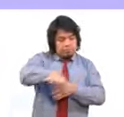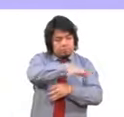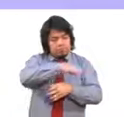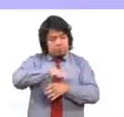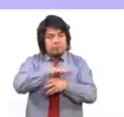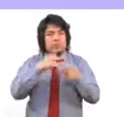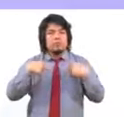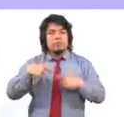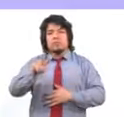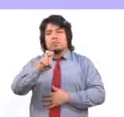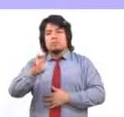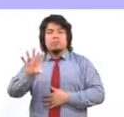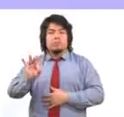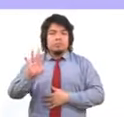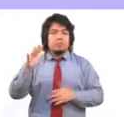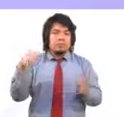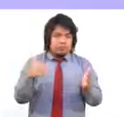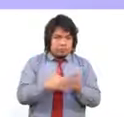de